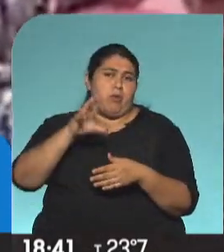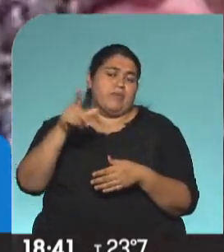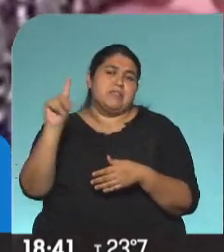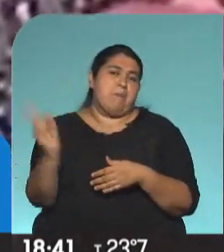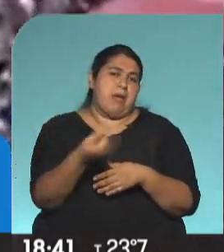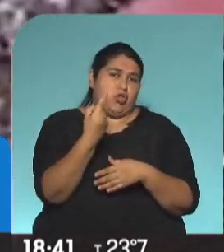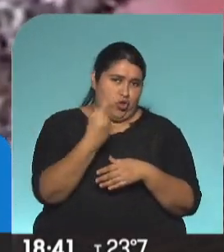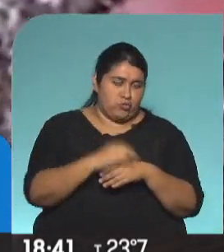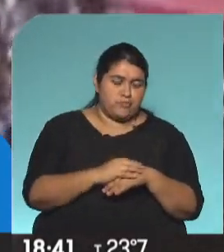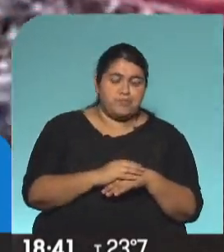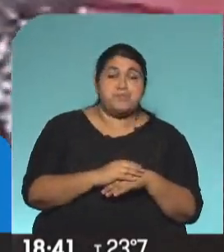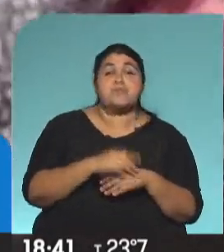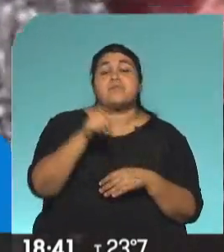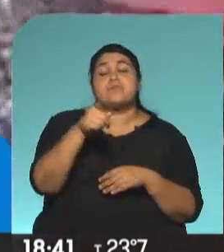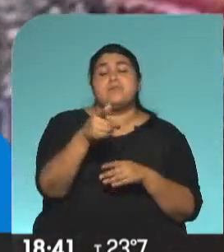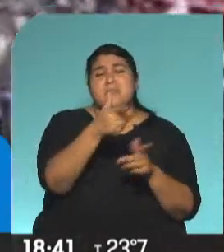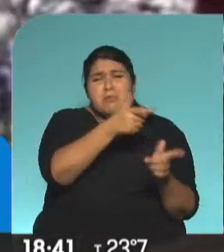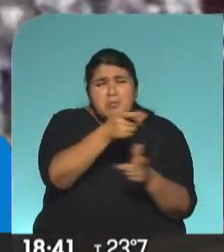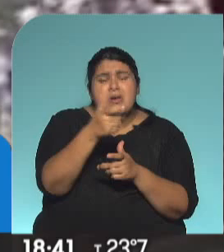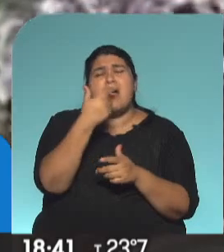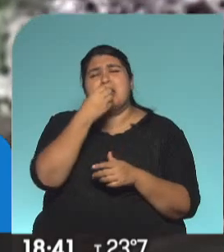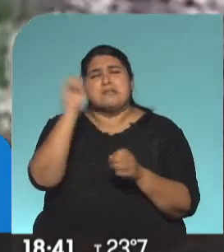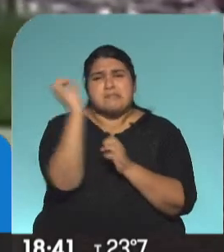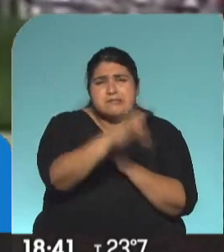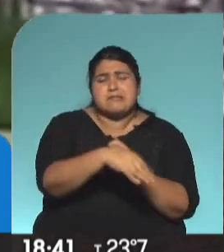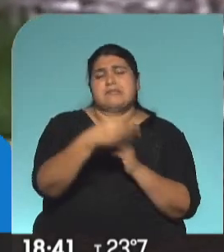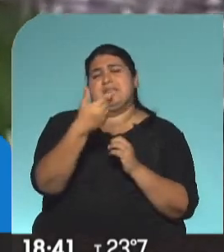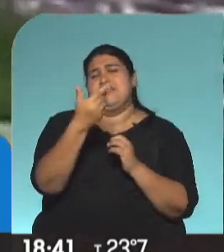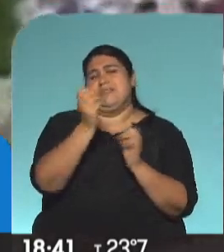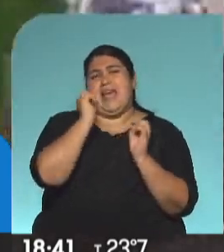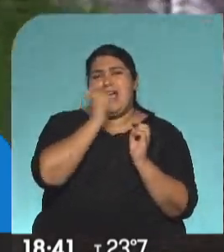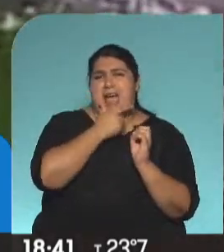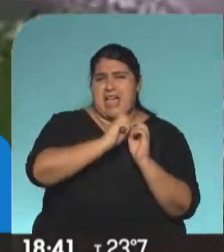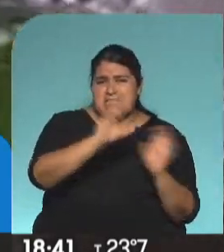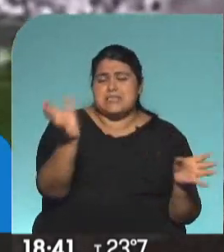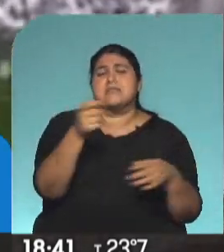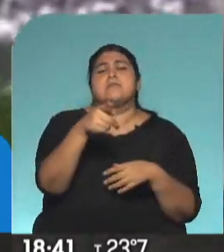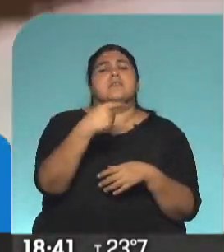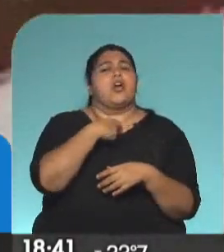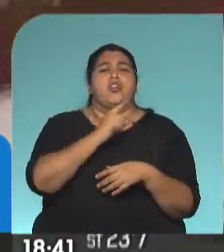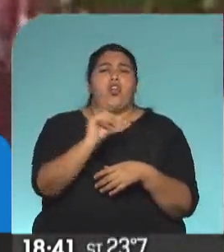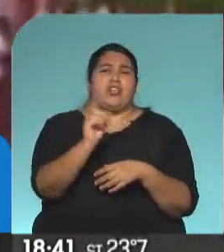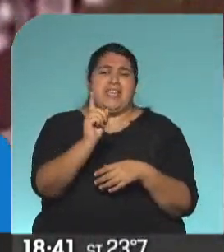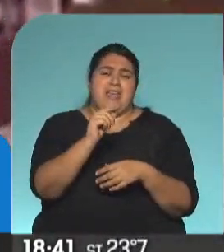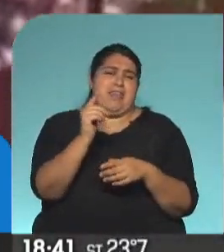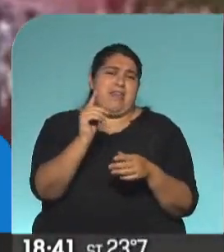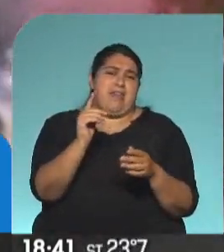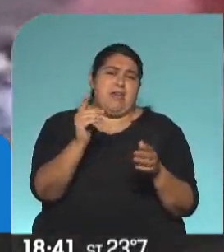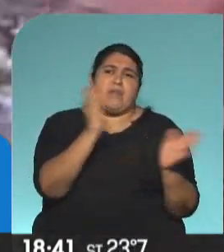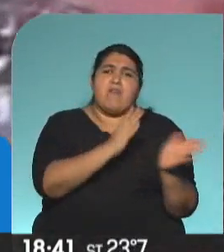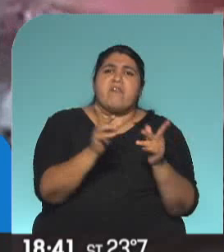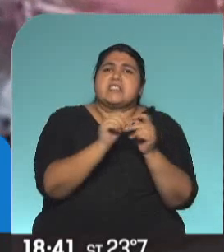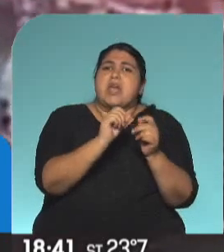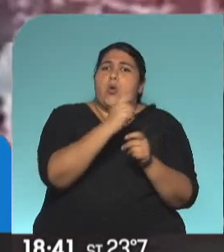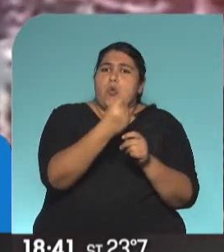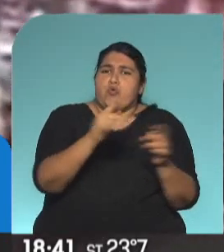La policía, que disparó balas de goma, arrojó gases lacrimógenos contra los manifestantes que rechazaban el regreso a la fase 1 del aislamiento. Bueno, imágenes